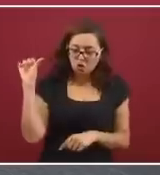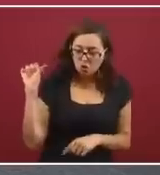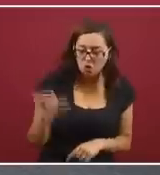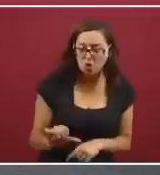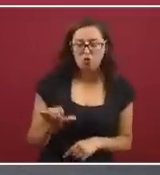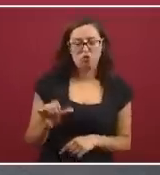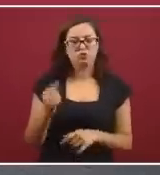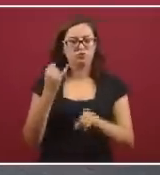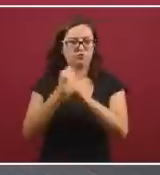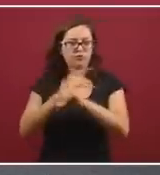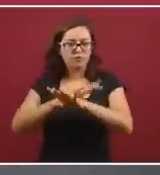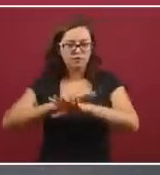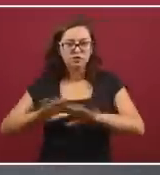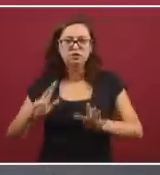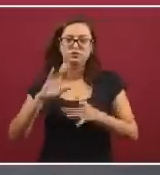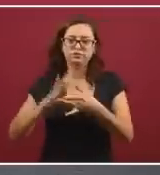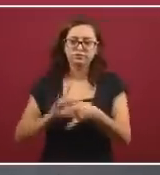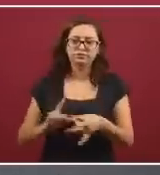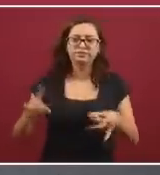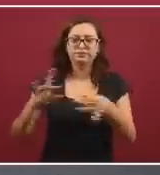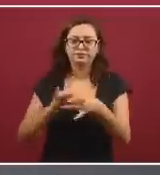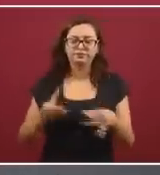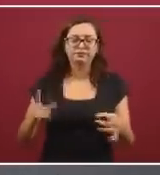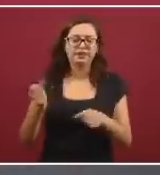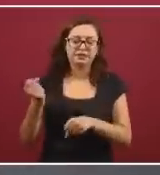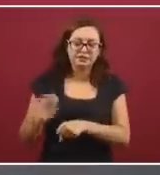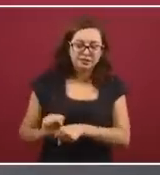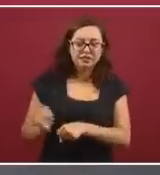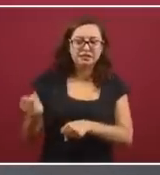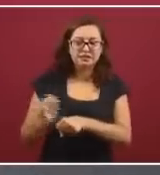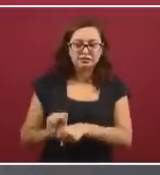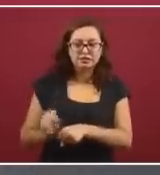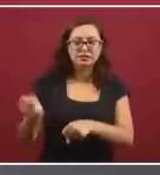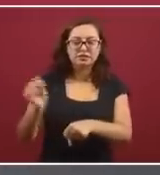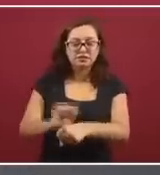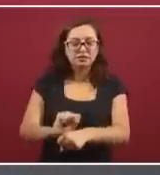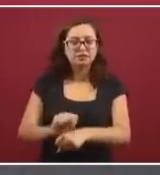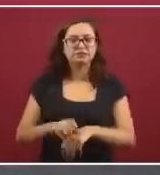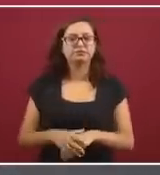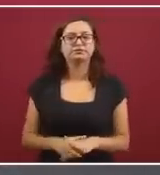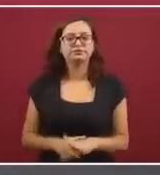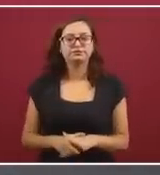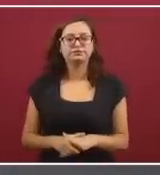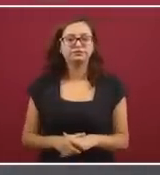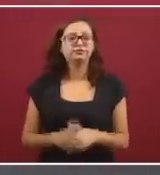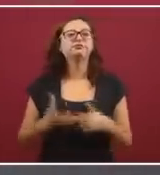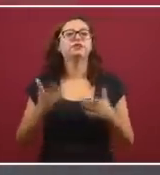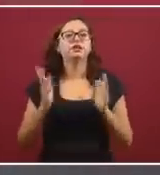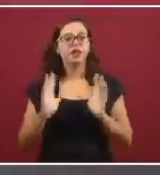semana lo hacen de lo que se está confiscando